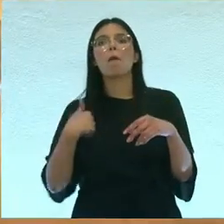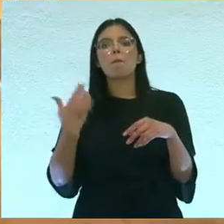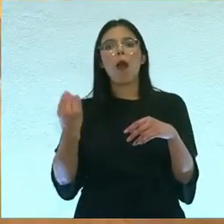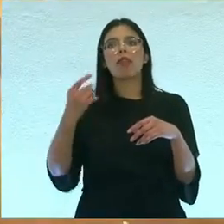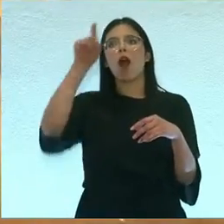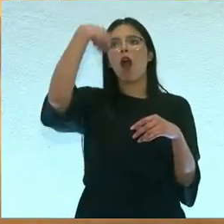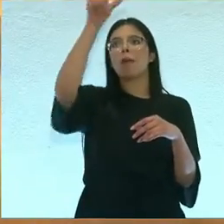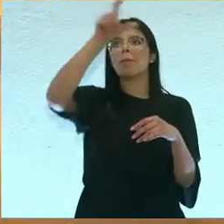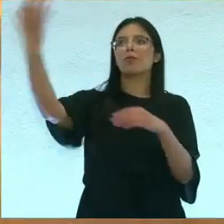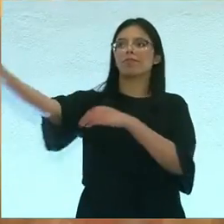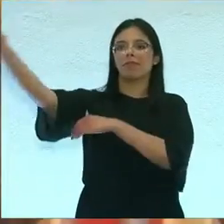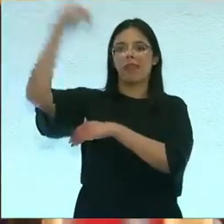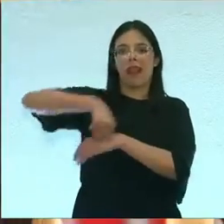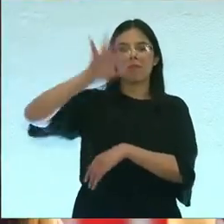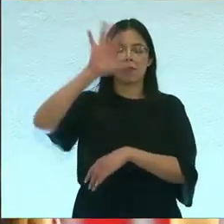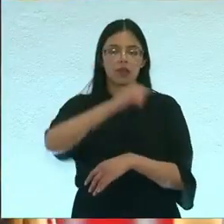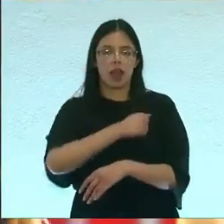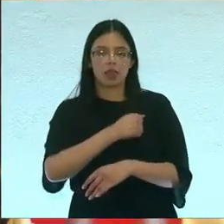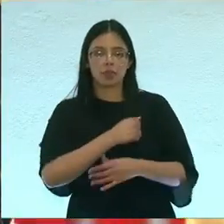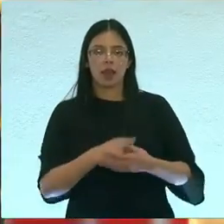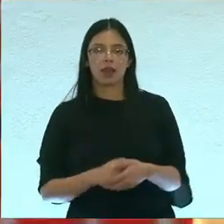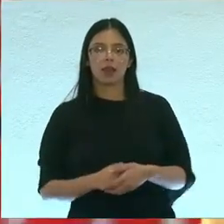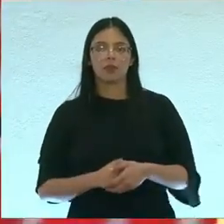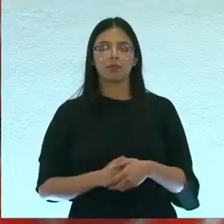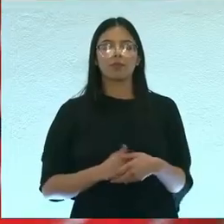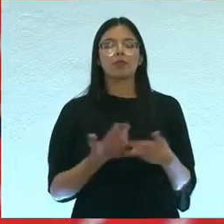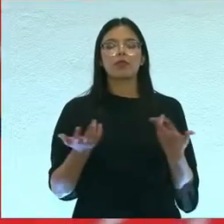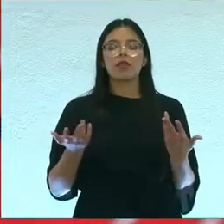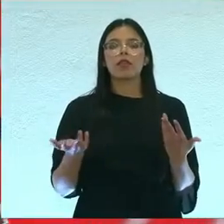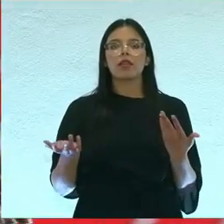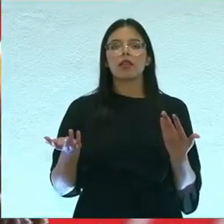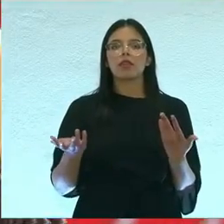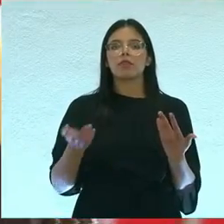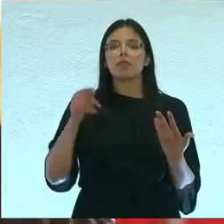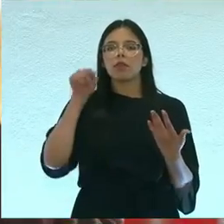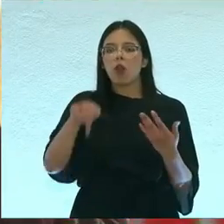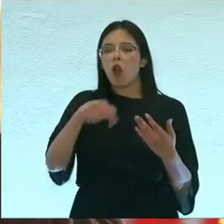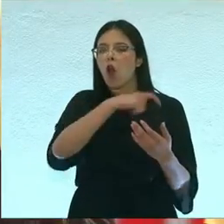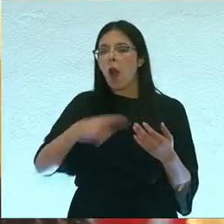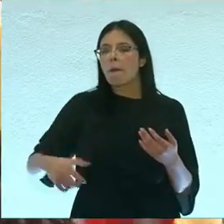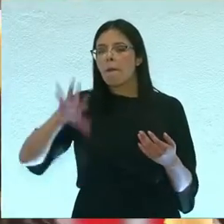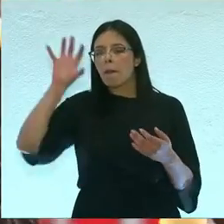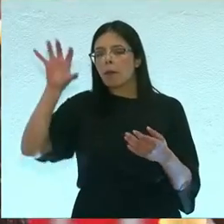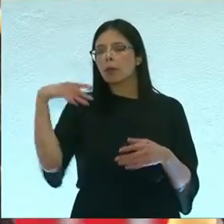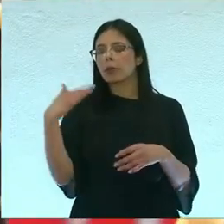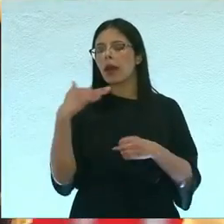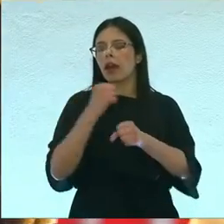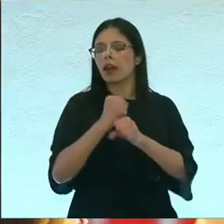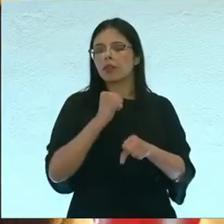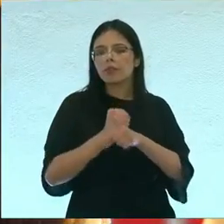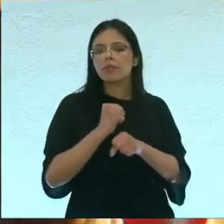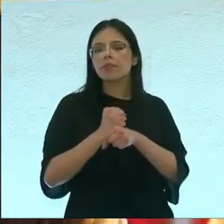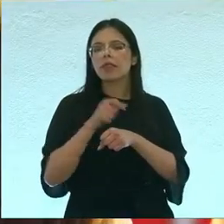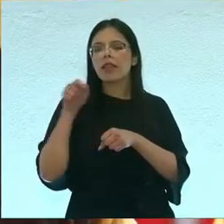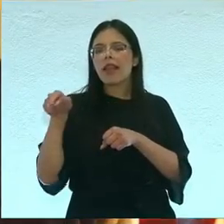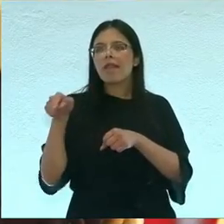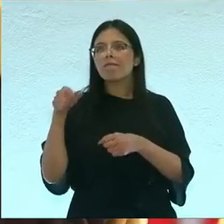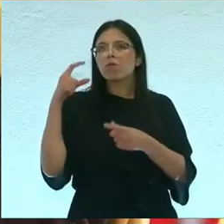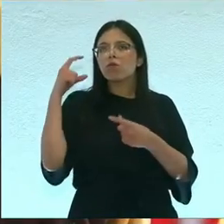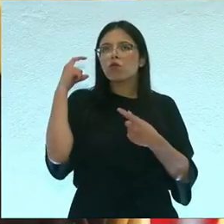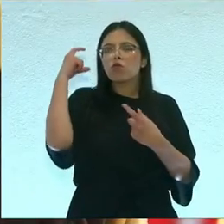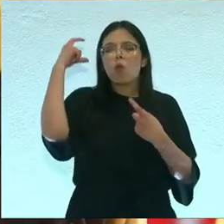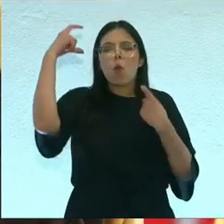catamarca y sobre todas las cosas tiene el trabajo de un gobierno provincial que sueña